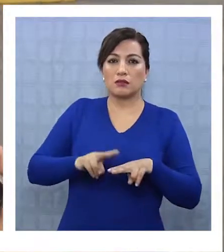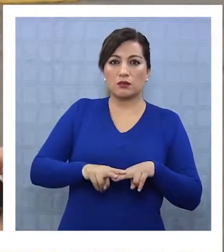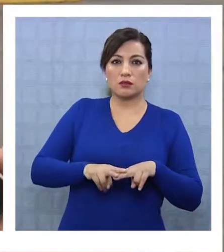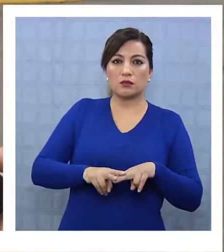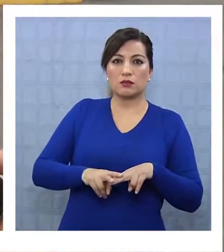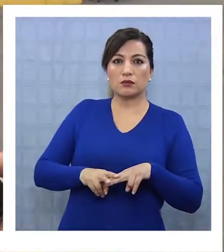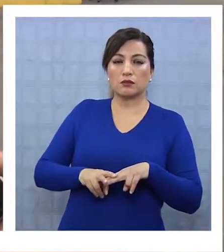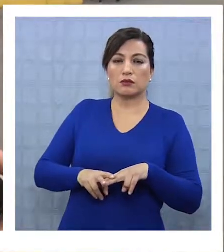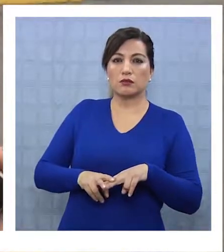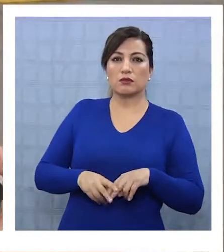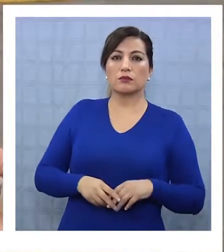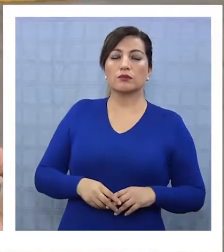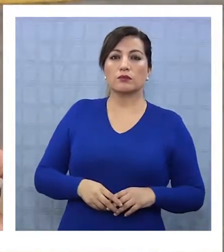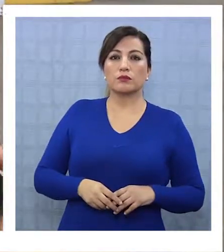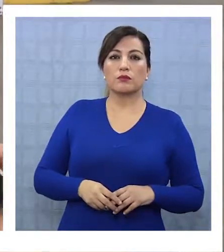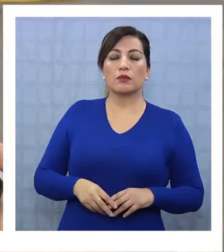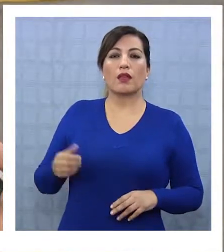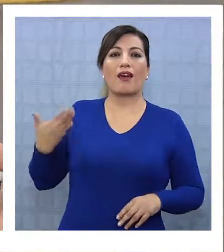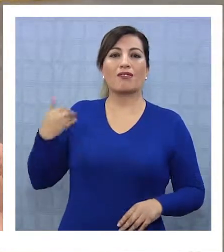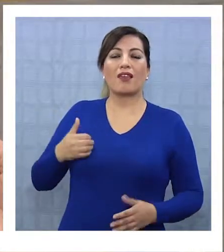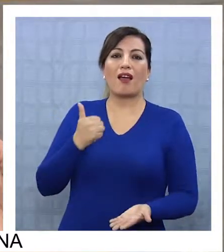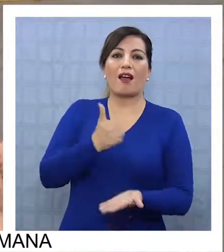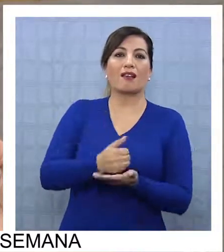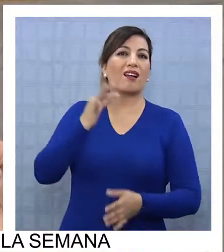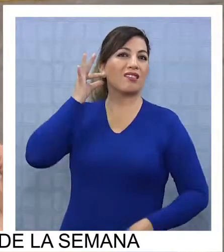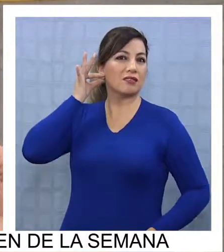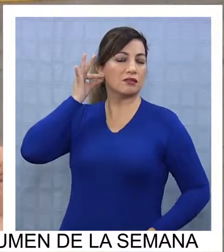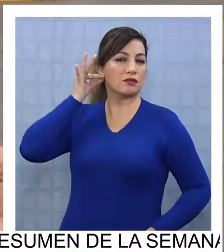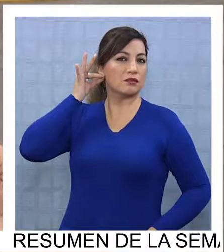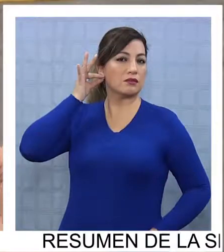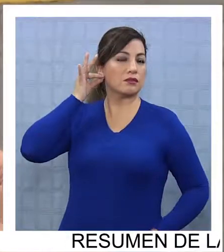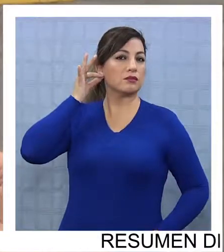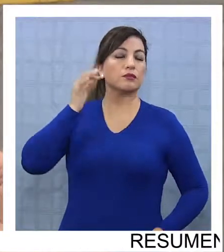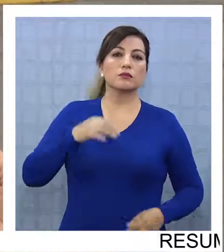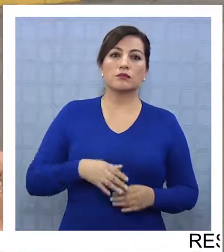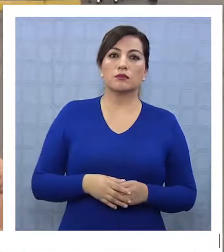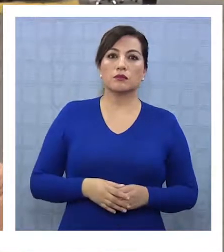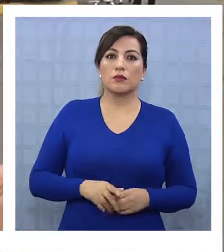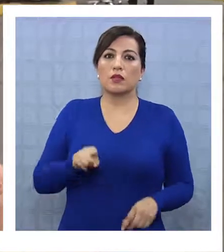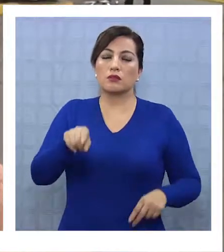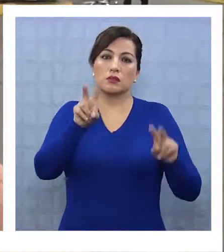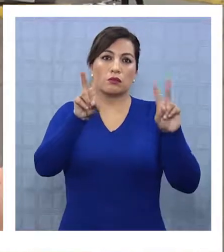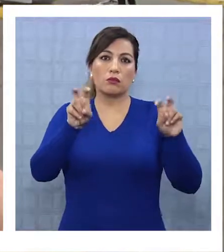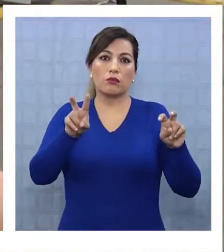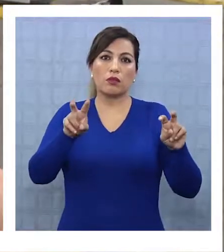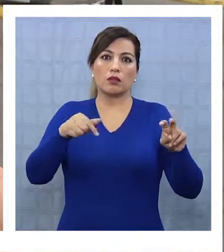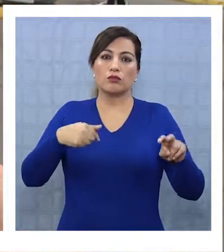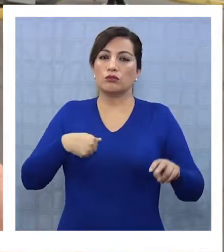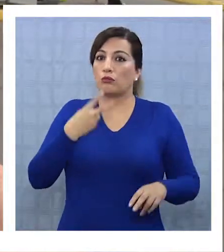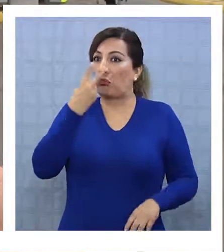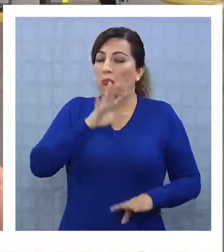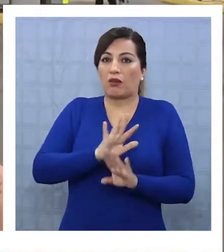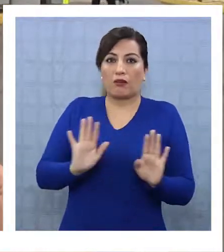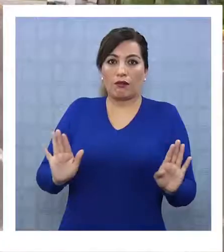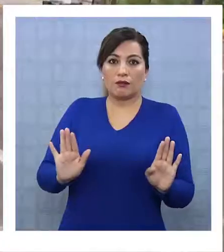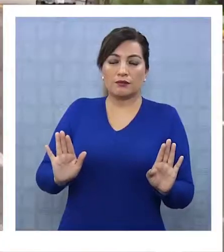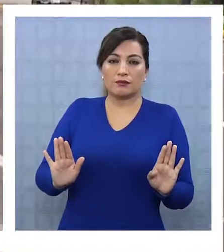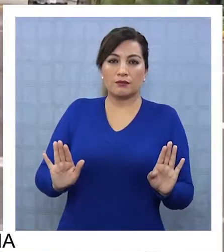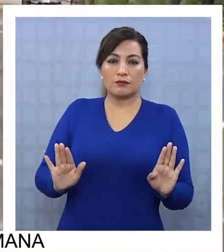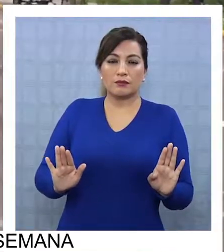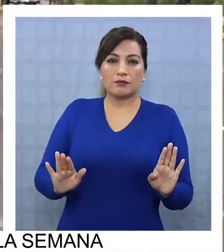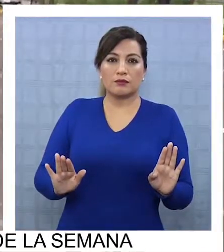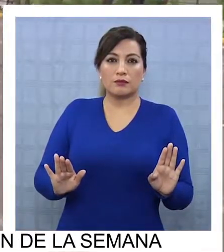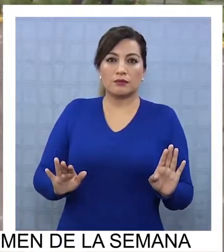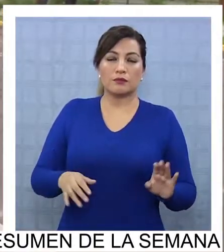hizo en el periodo de la alcaldesa y no es materia que yo tenga que ver en este momento.